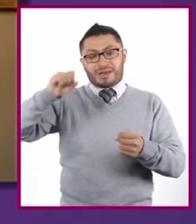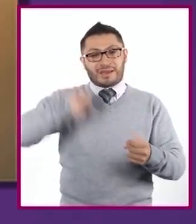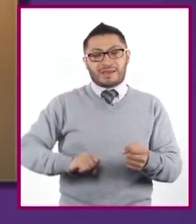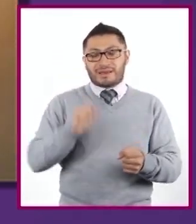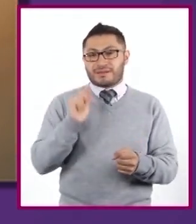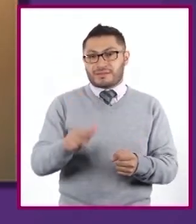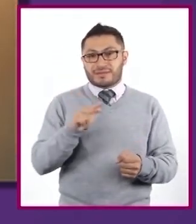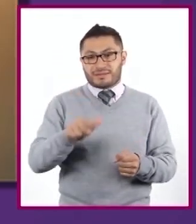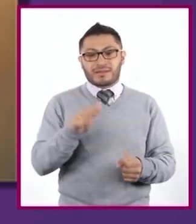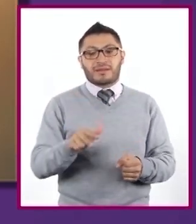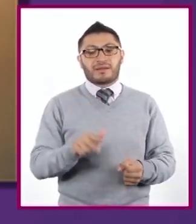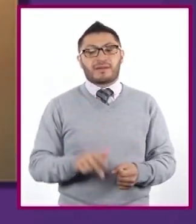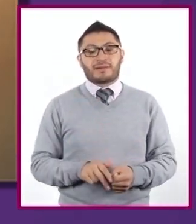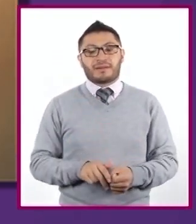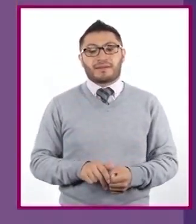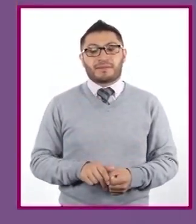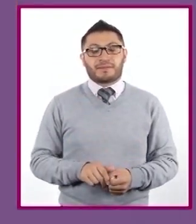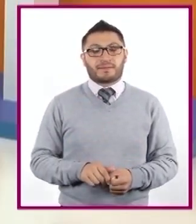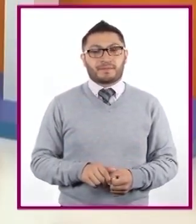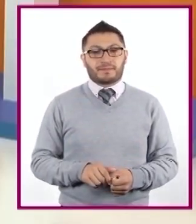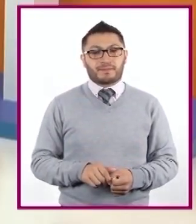XVIII.